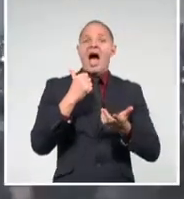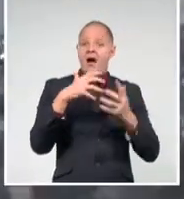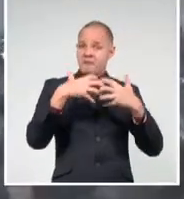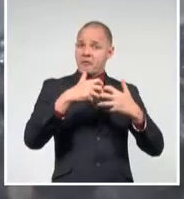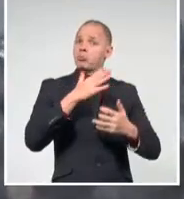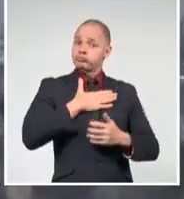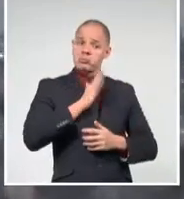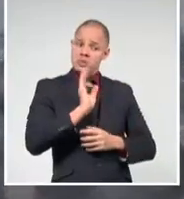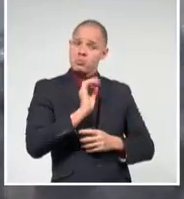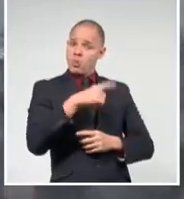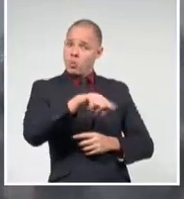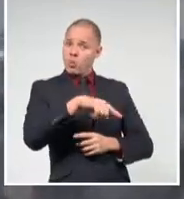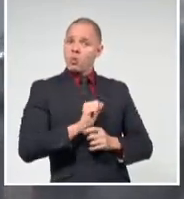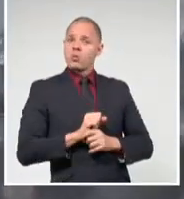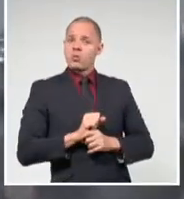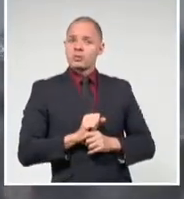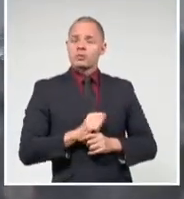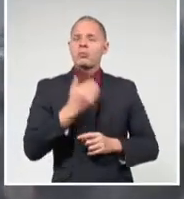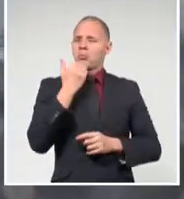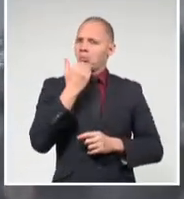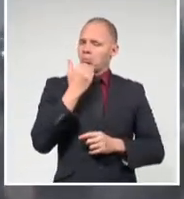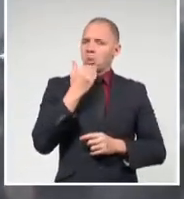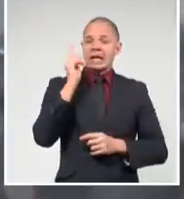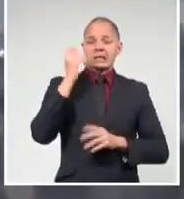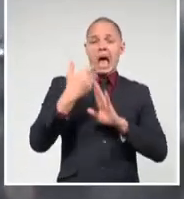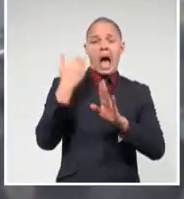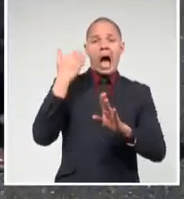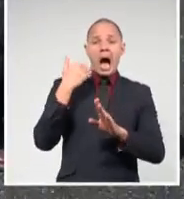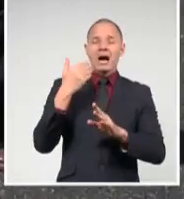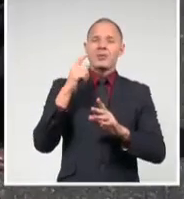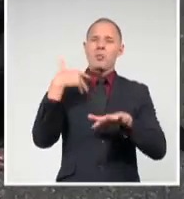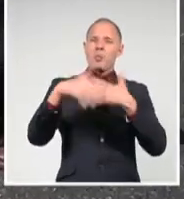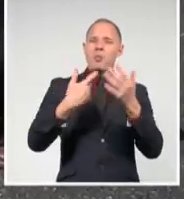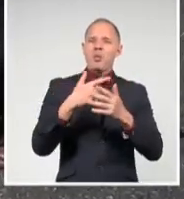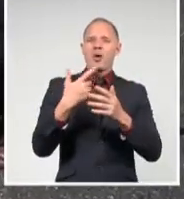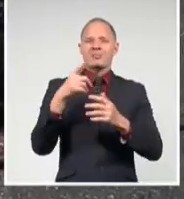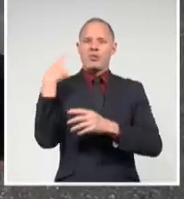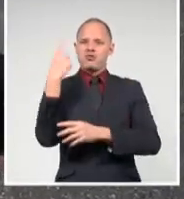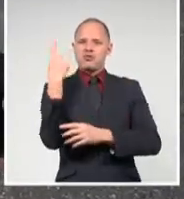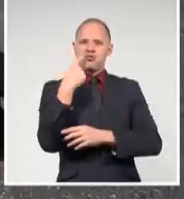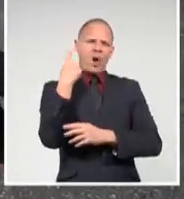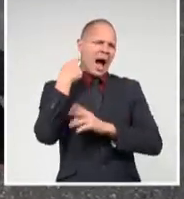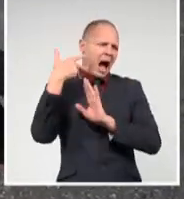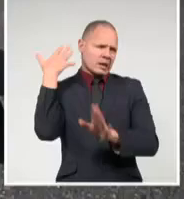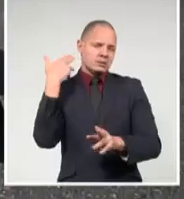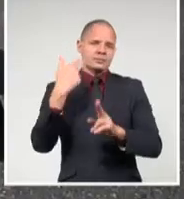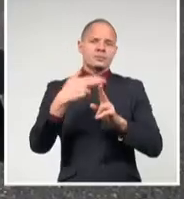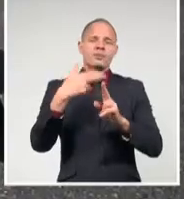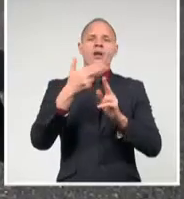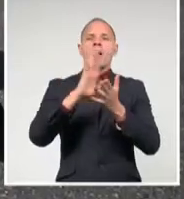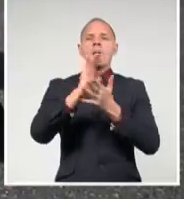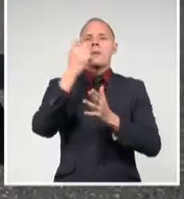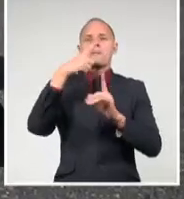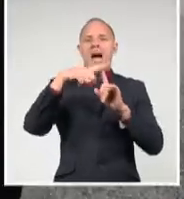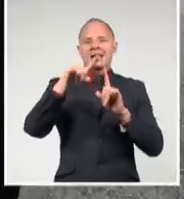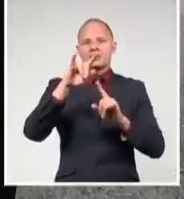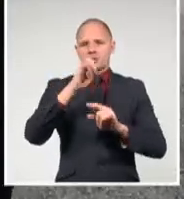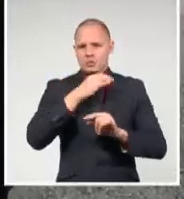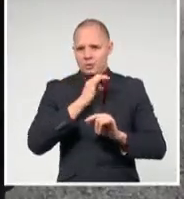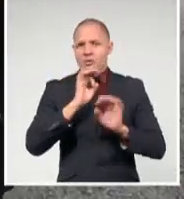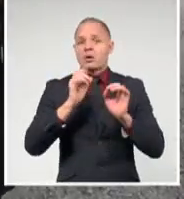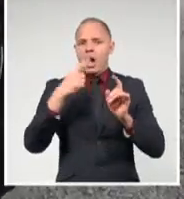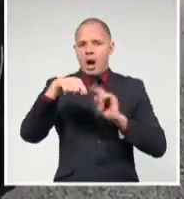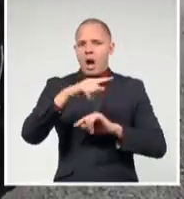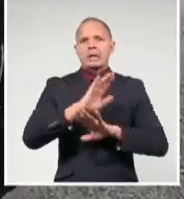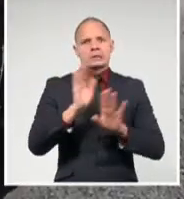de recuperación del territorio tras los daños del huracán Matthew. Técnicos de la Empresa Nacional de Investigaciones Aplicadas, conocida